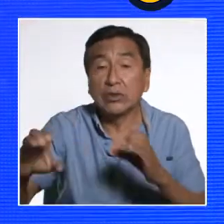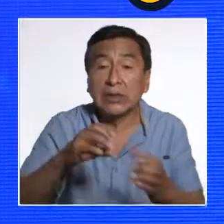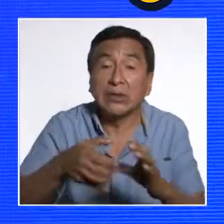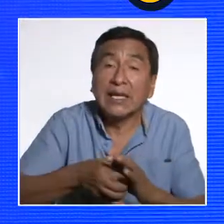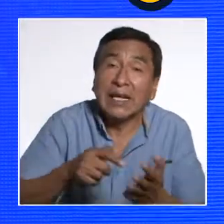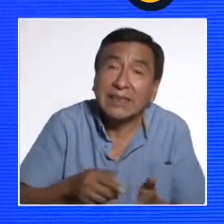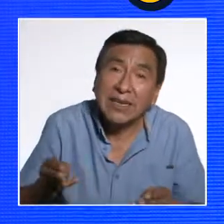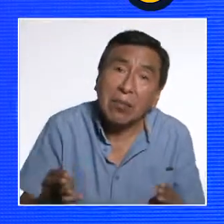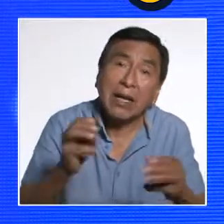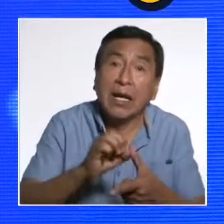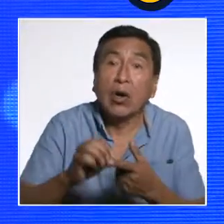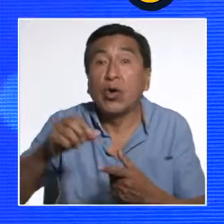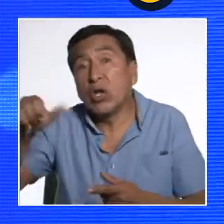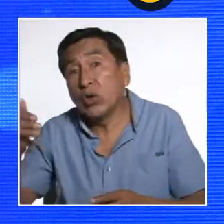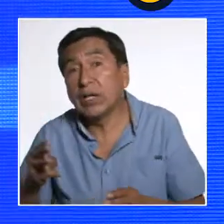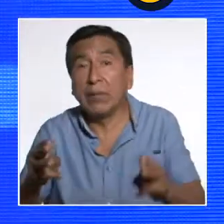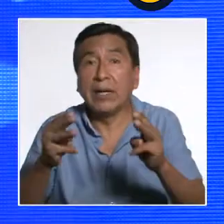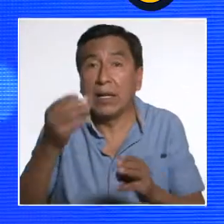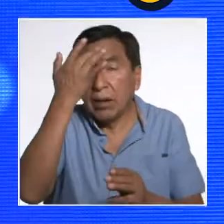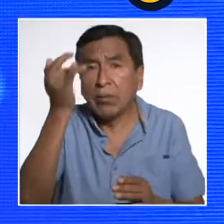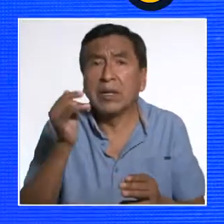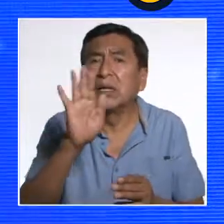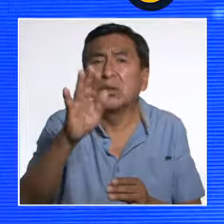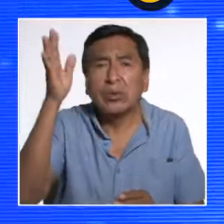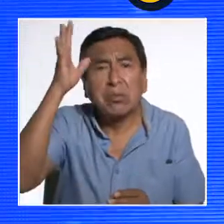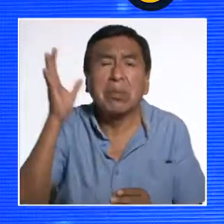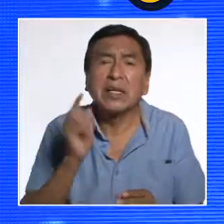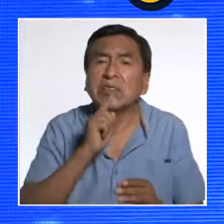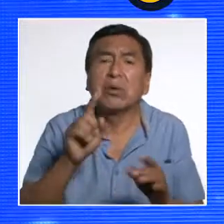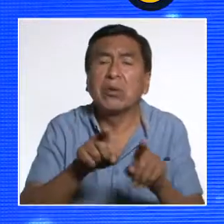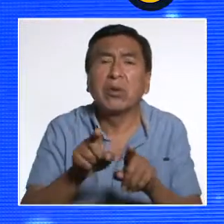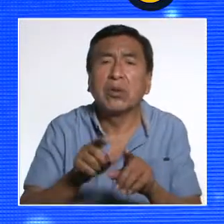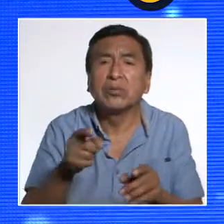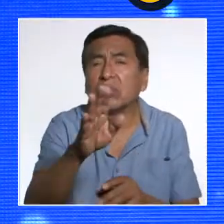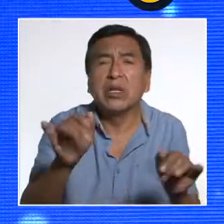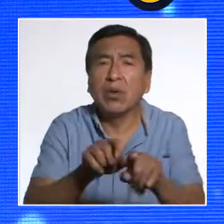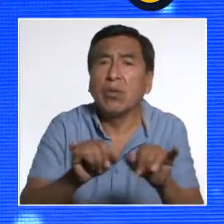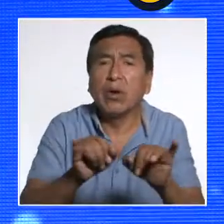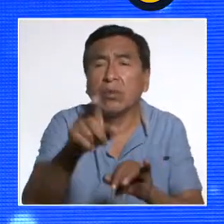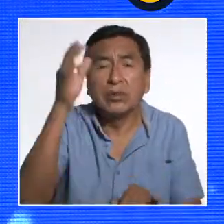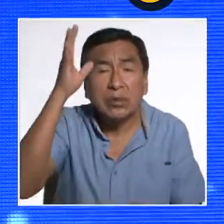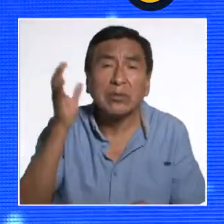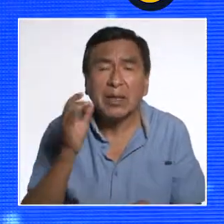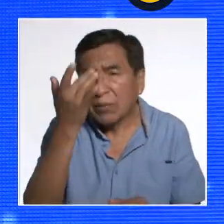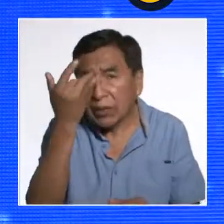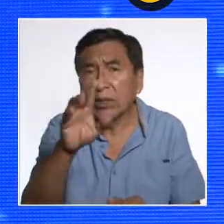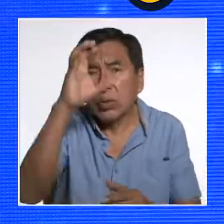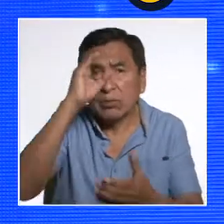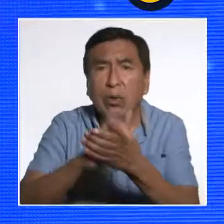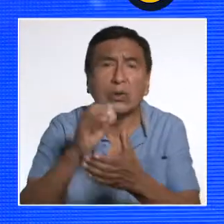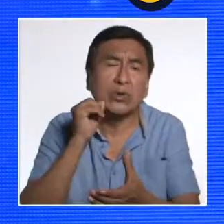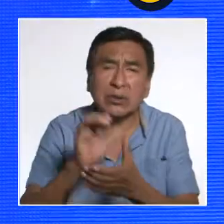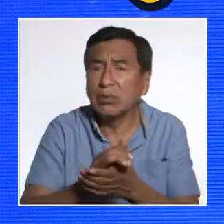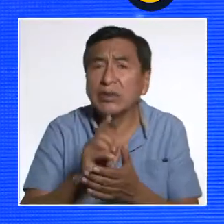manera. ¿Por qué te tocaron los padres que te tocaron? ¿Por qué te tocó el cónyuge que tuviste? La vida,